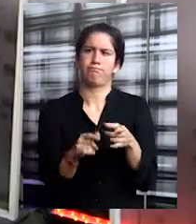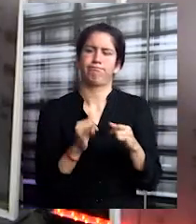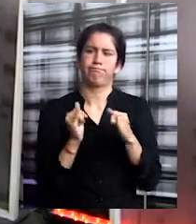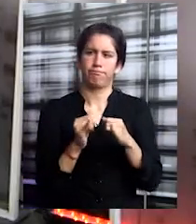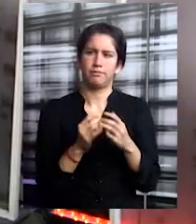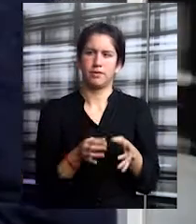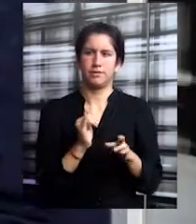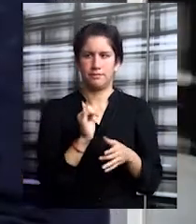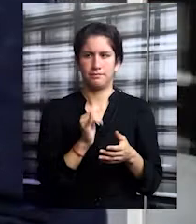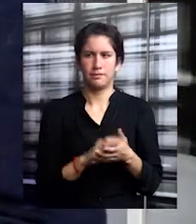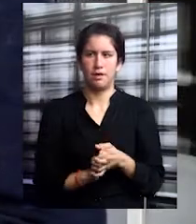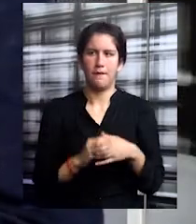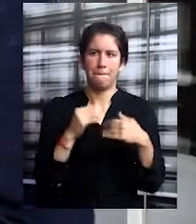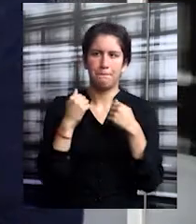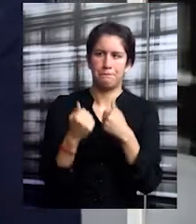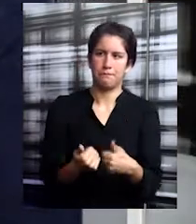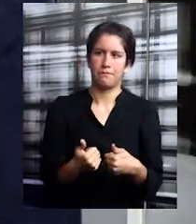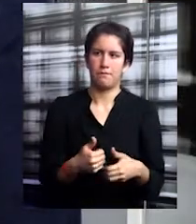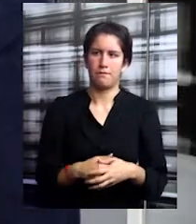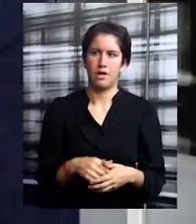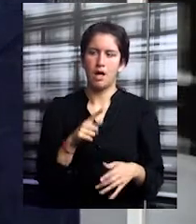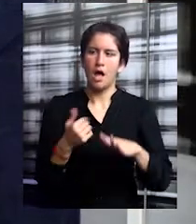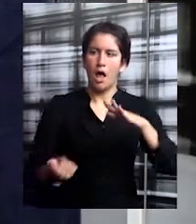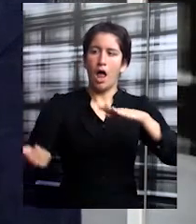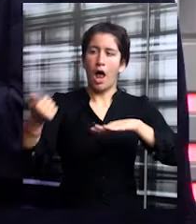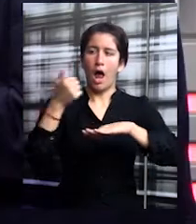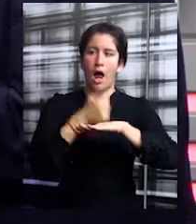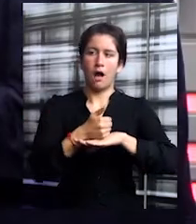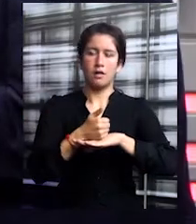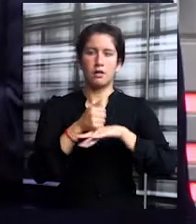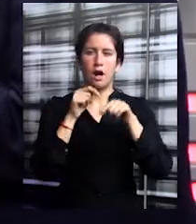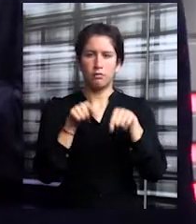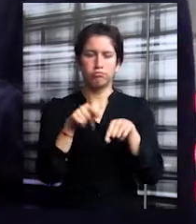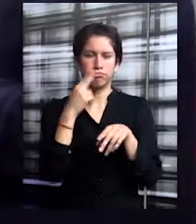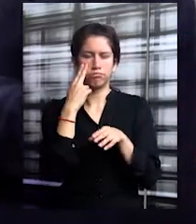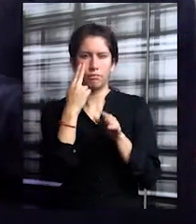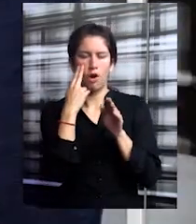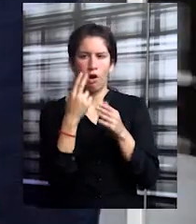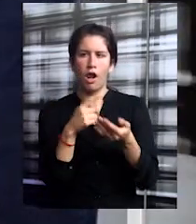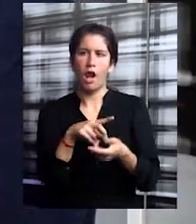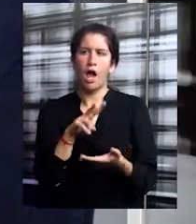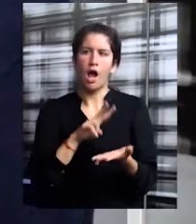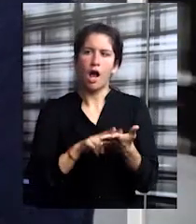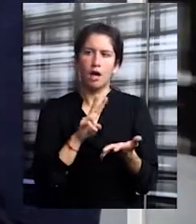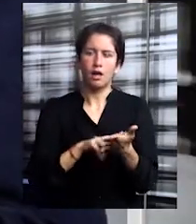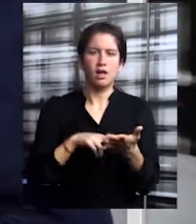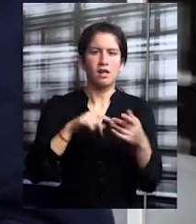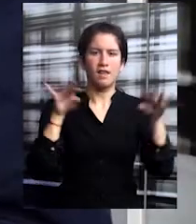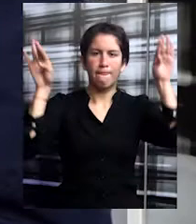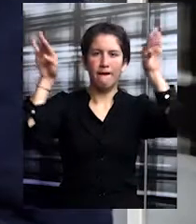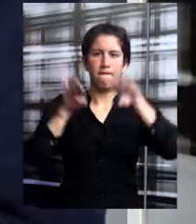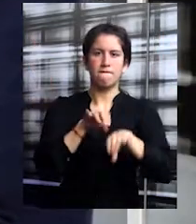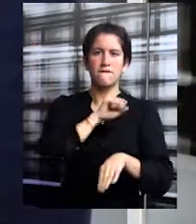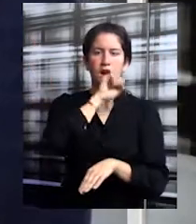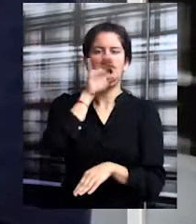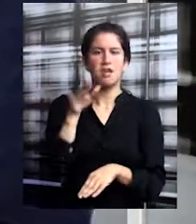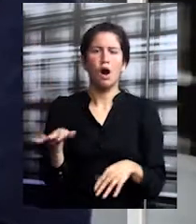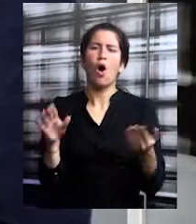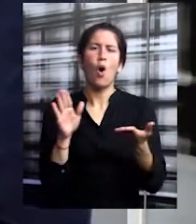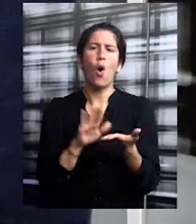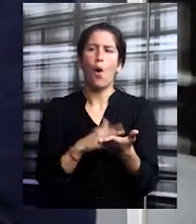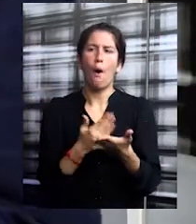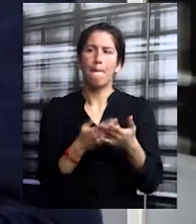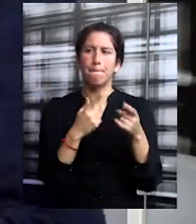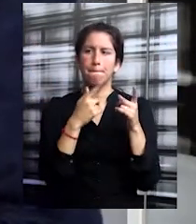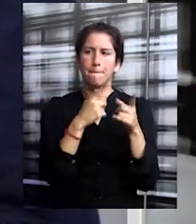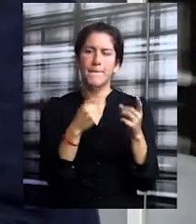Se aumenta mucho más. Bueno, alcalde, hablemos de la realidad del Valle de Aconcagua, de su comuna, de